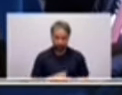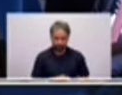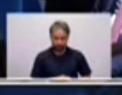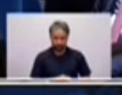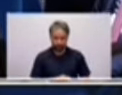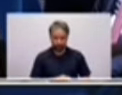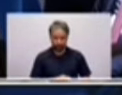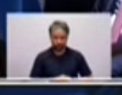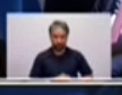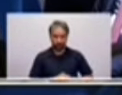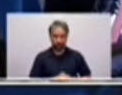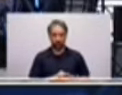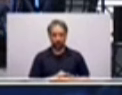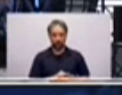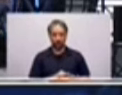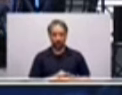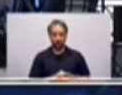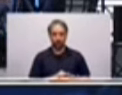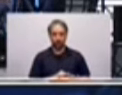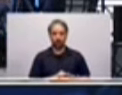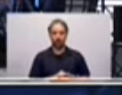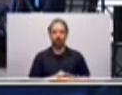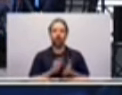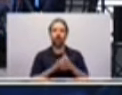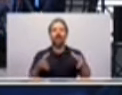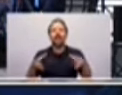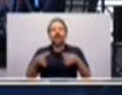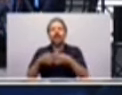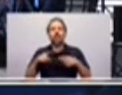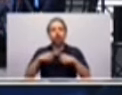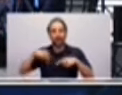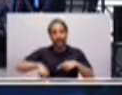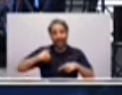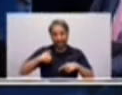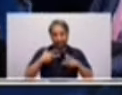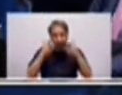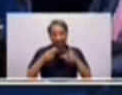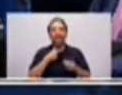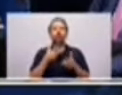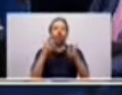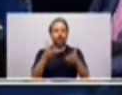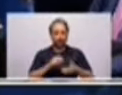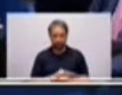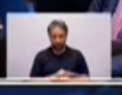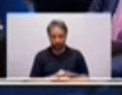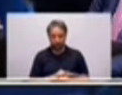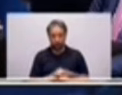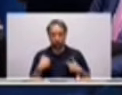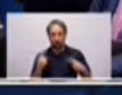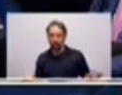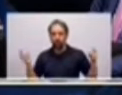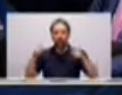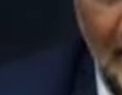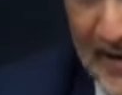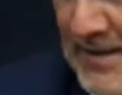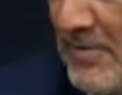tu y Caputo no van a la comisión y por eso no dan respuesta. Bueno, es muy interesante, Ana, porque la imagen que queda claro es que acá no hay red.